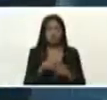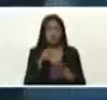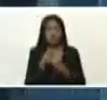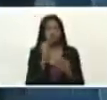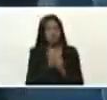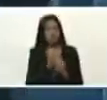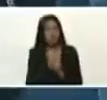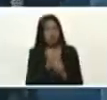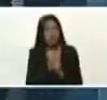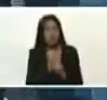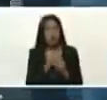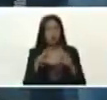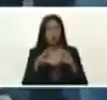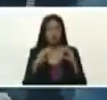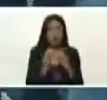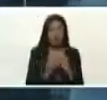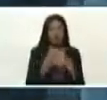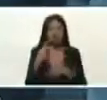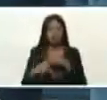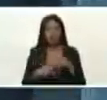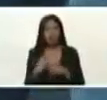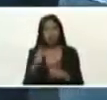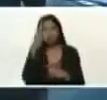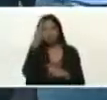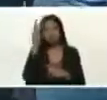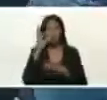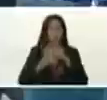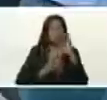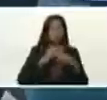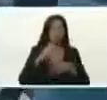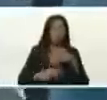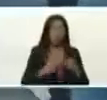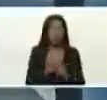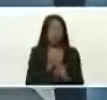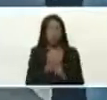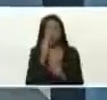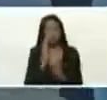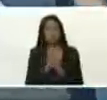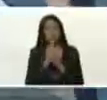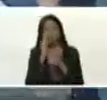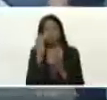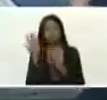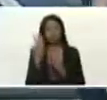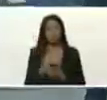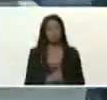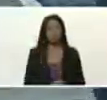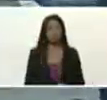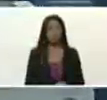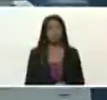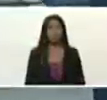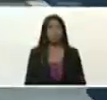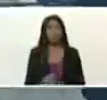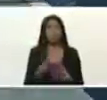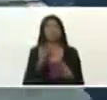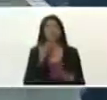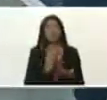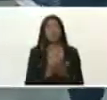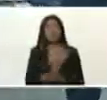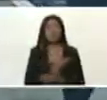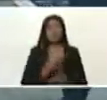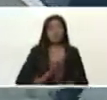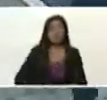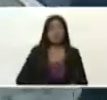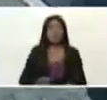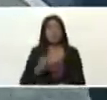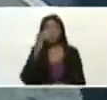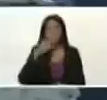trabajo de la clase obrera y de los consejos productivos de trabajadores. Por favor, compañero. Bueno, muchísimas gracias, señor presidente,